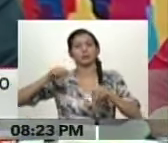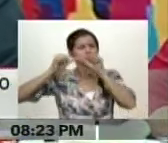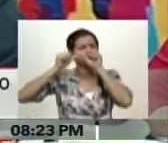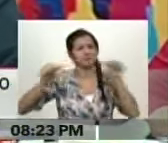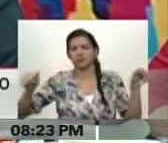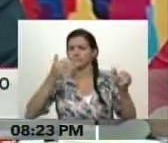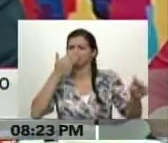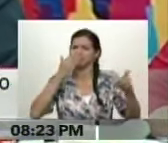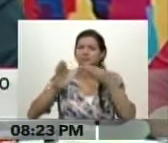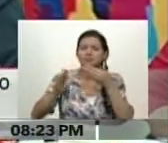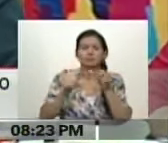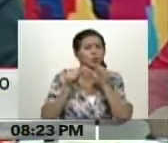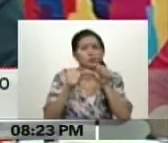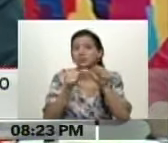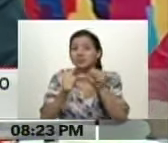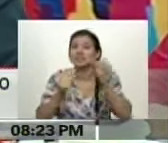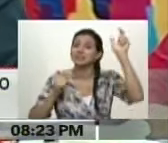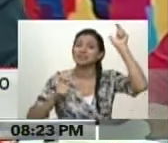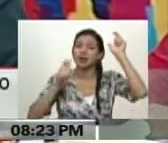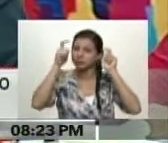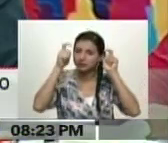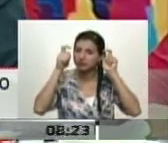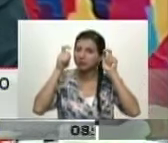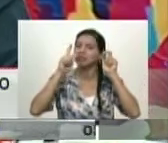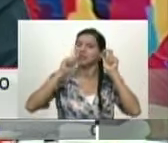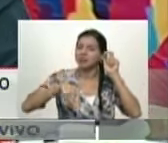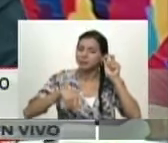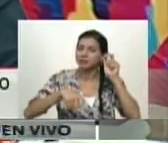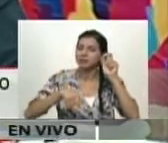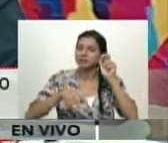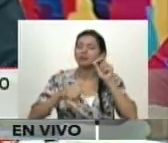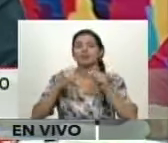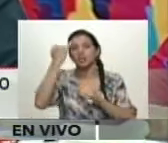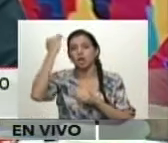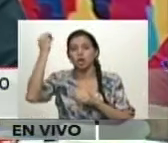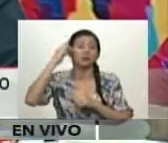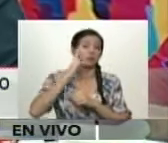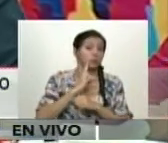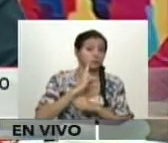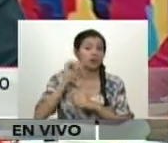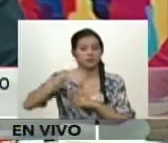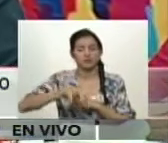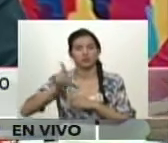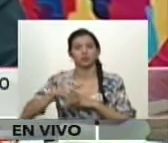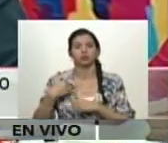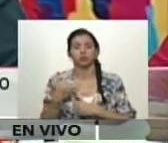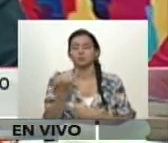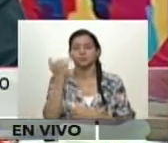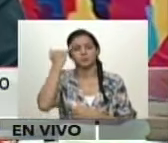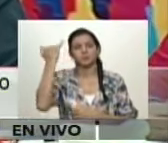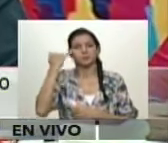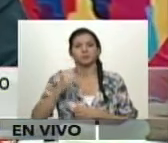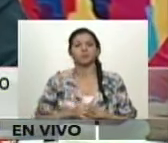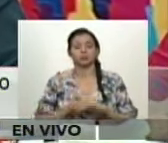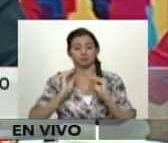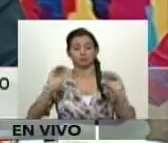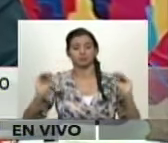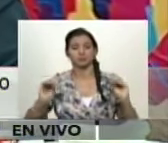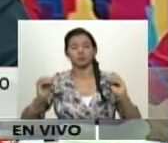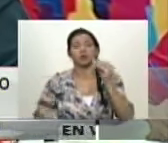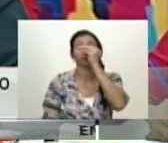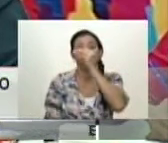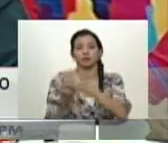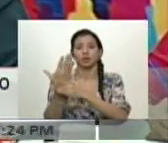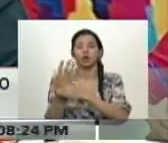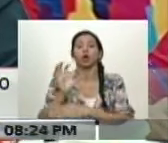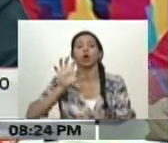verdadera, permanente, del chavismo y del bolivarianismo en Venezuela. Para eso he lanzado y he convocado al Congreso de